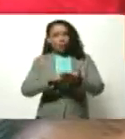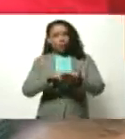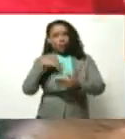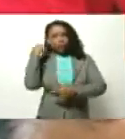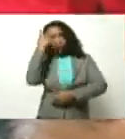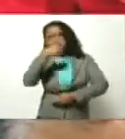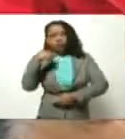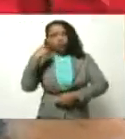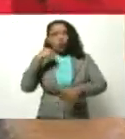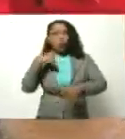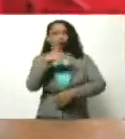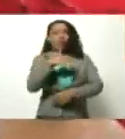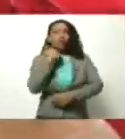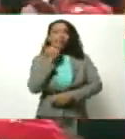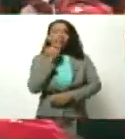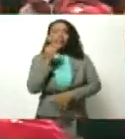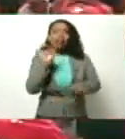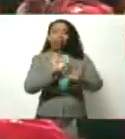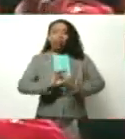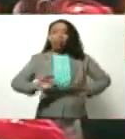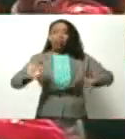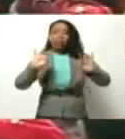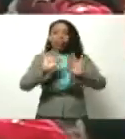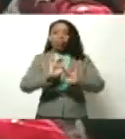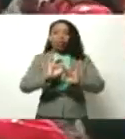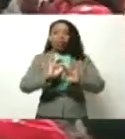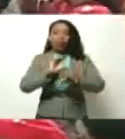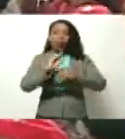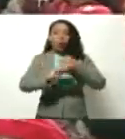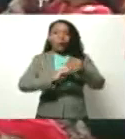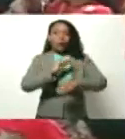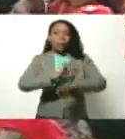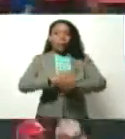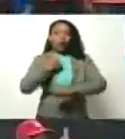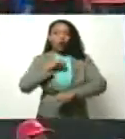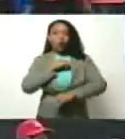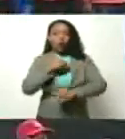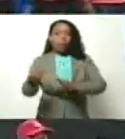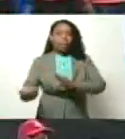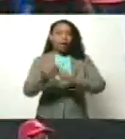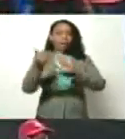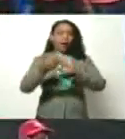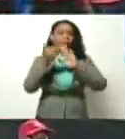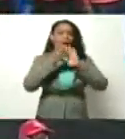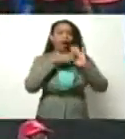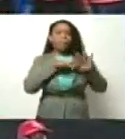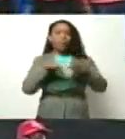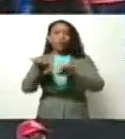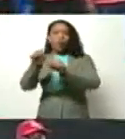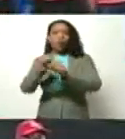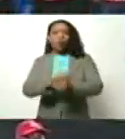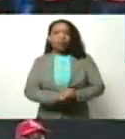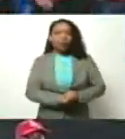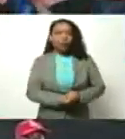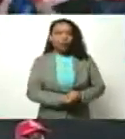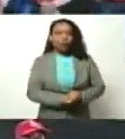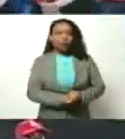cuando casi nadie lo hacía porque estábamos siendo atacados por el imperialismo